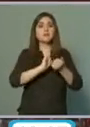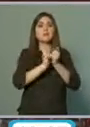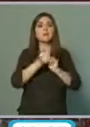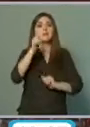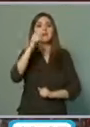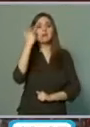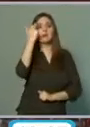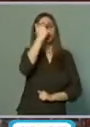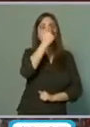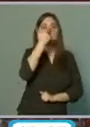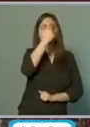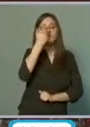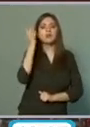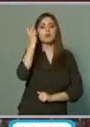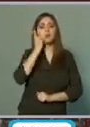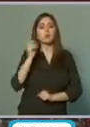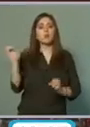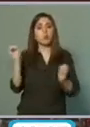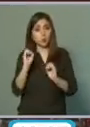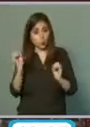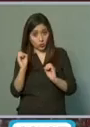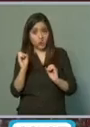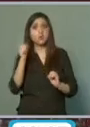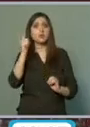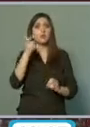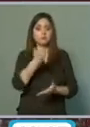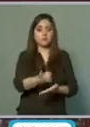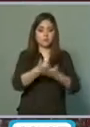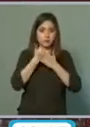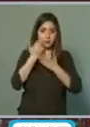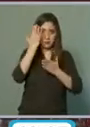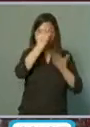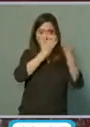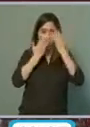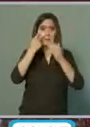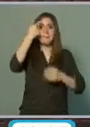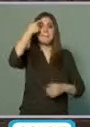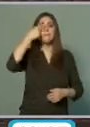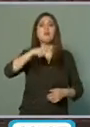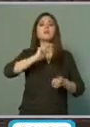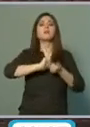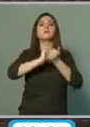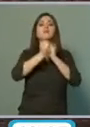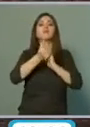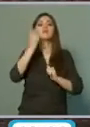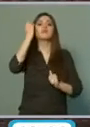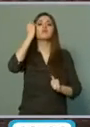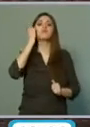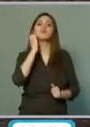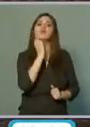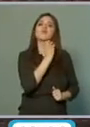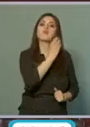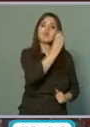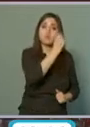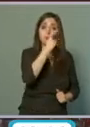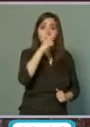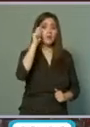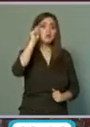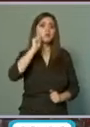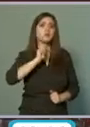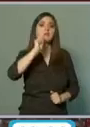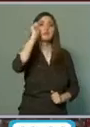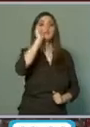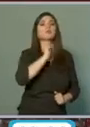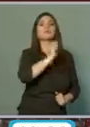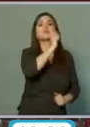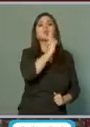desvelado, pero independientemente te va a ayudar a preparar la piel para el afeitado. ¿Por qué? Vas a tener un afeitado más noble. No sé